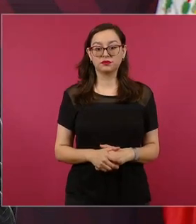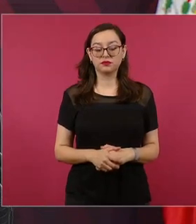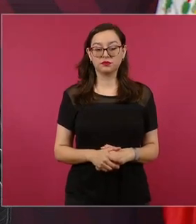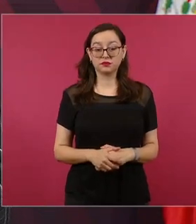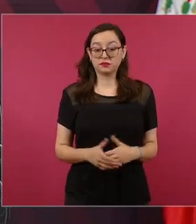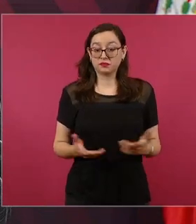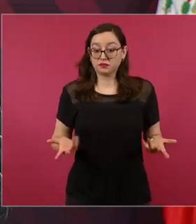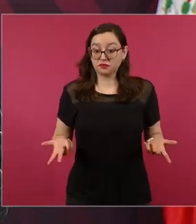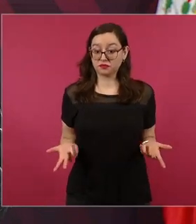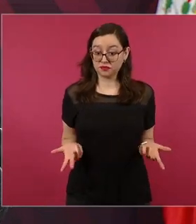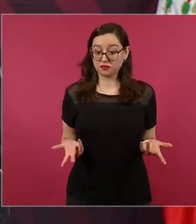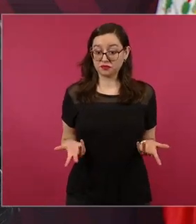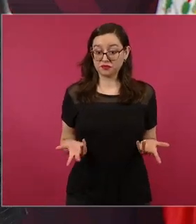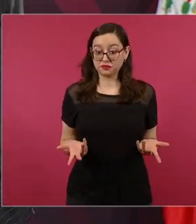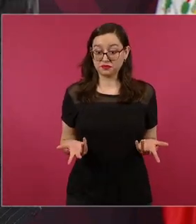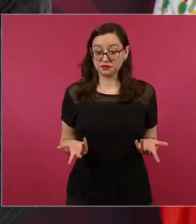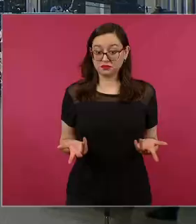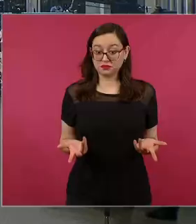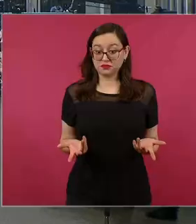Pero bueno,